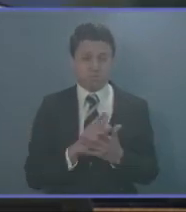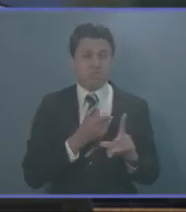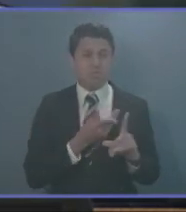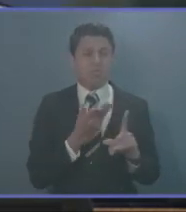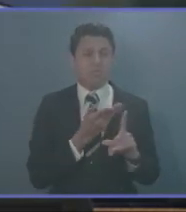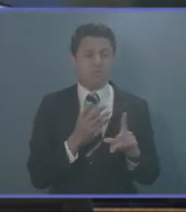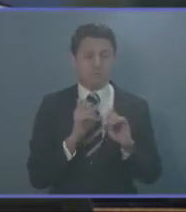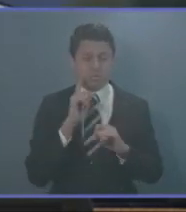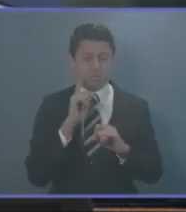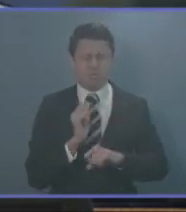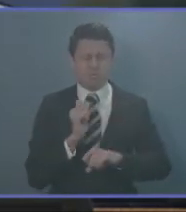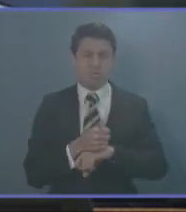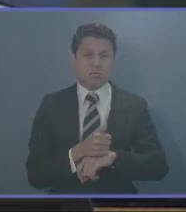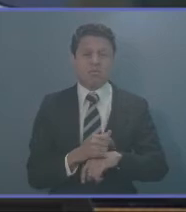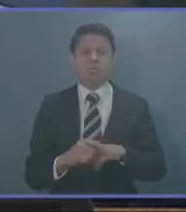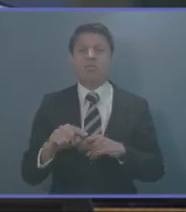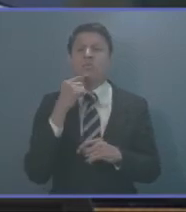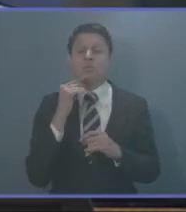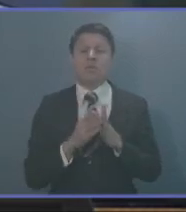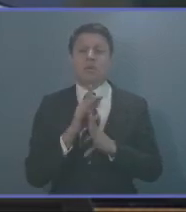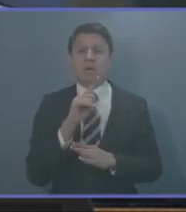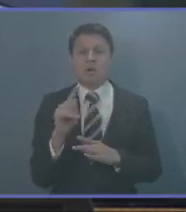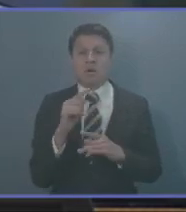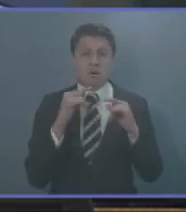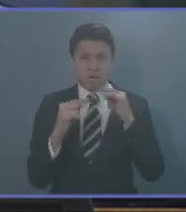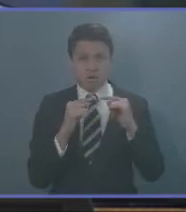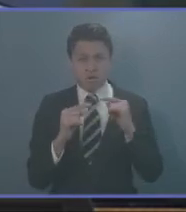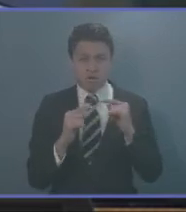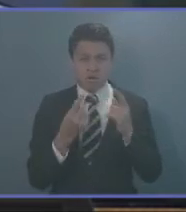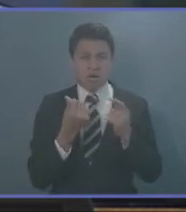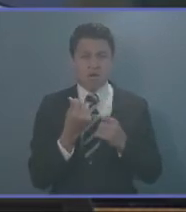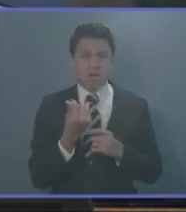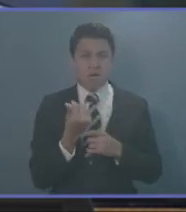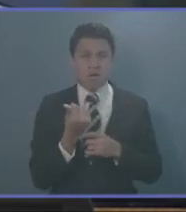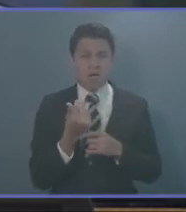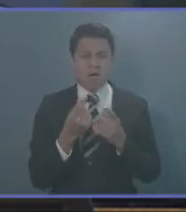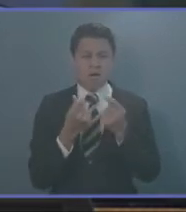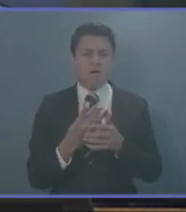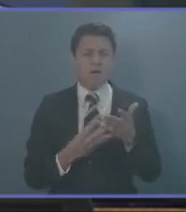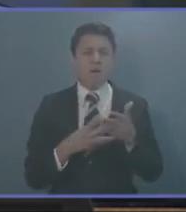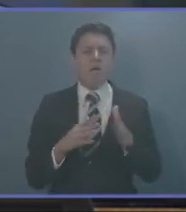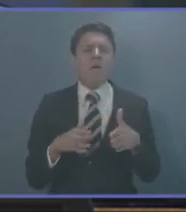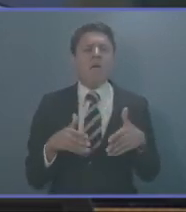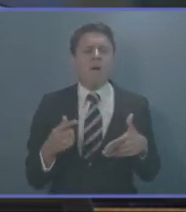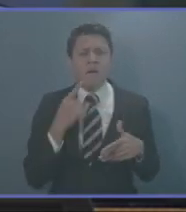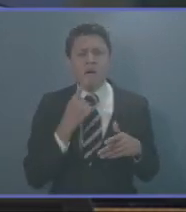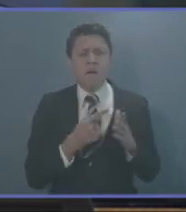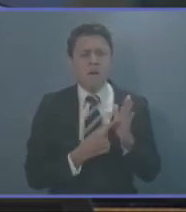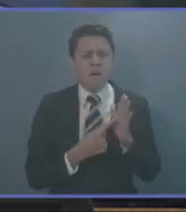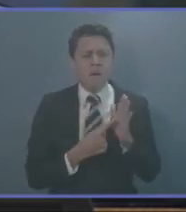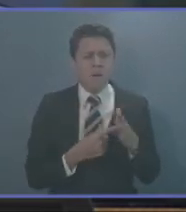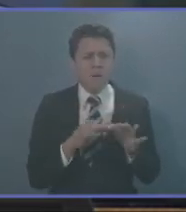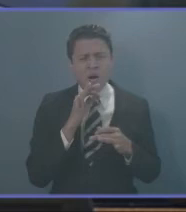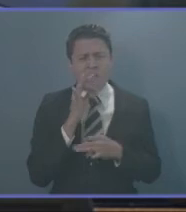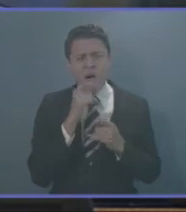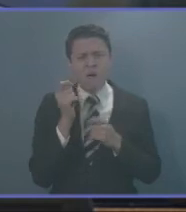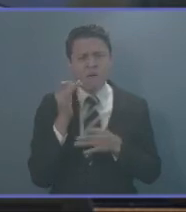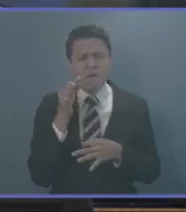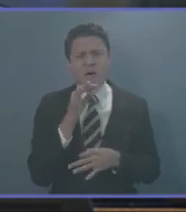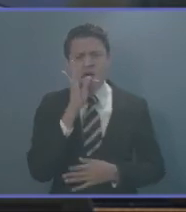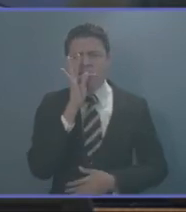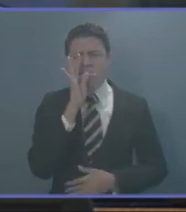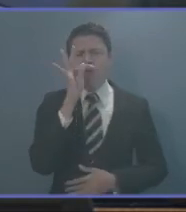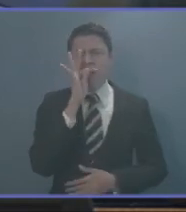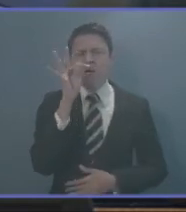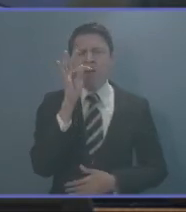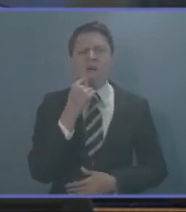establecer la auténtica situación tributaria de los sujetos pasivos, tanto de aquellos que han presentado sus correspondientes declaraciones juradas como